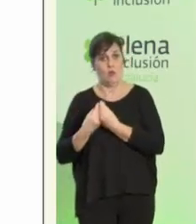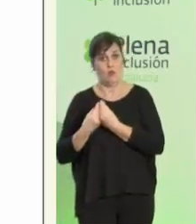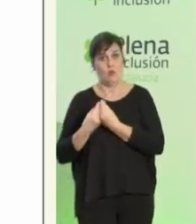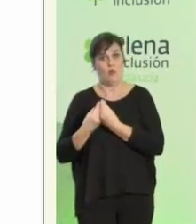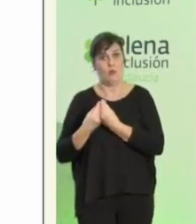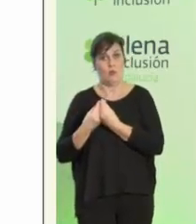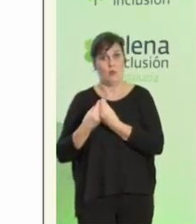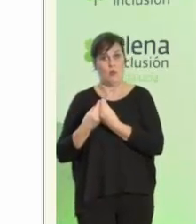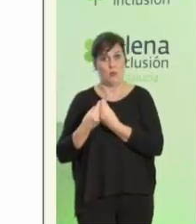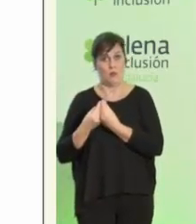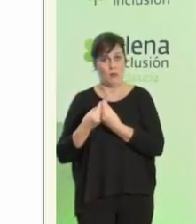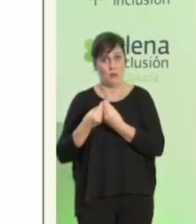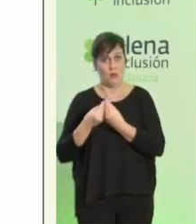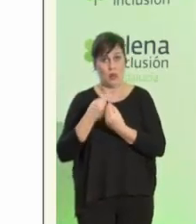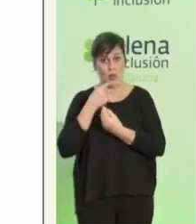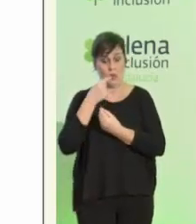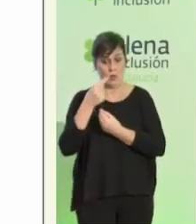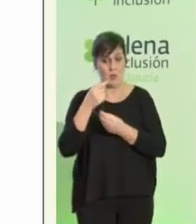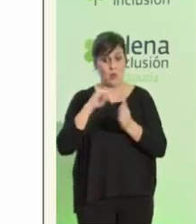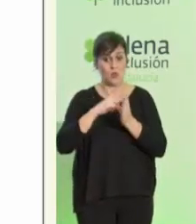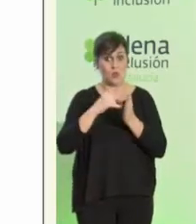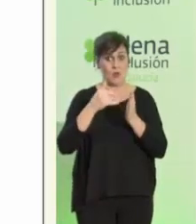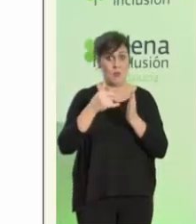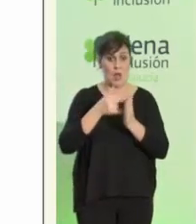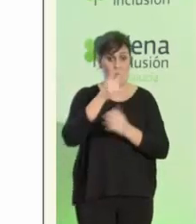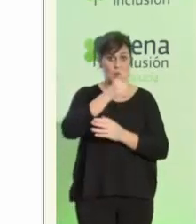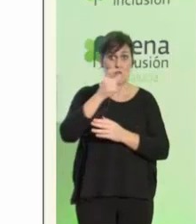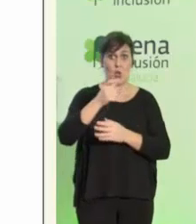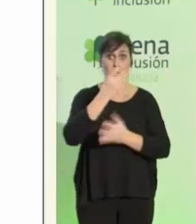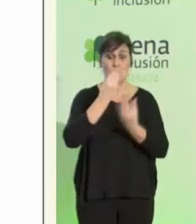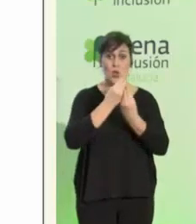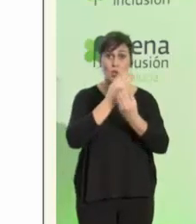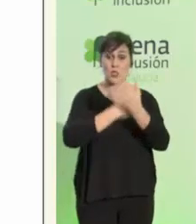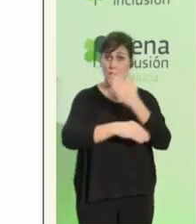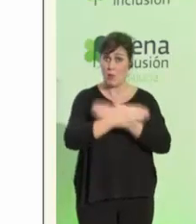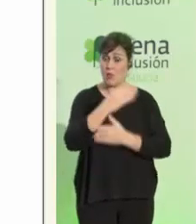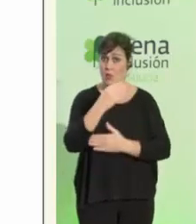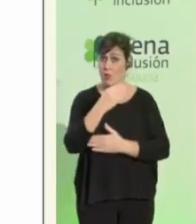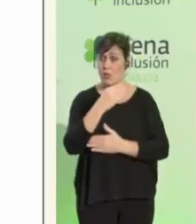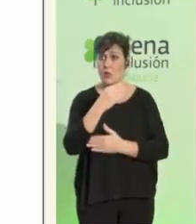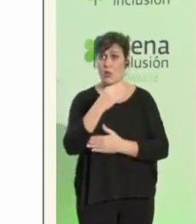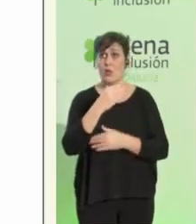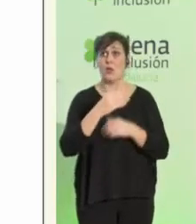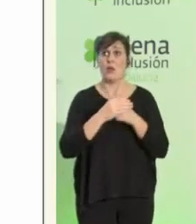nos planteábamos si las personas con discapacidad